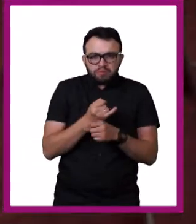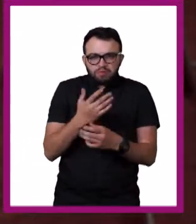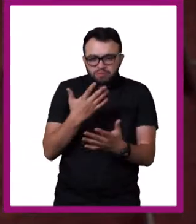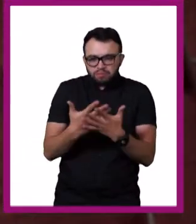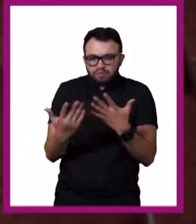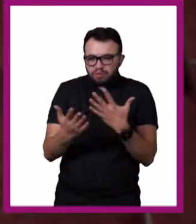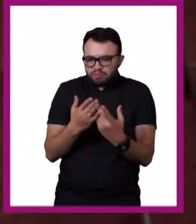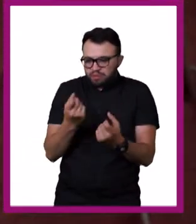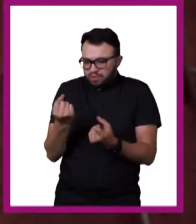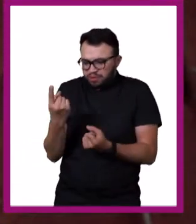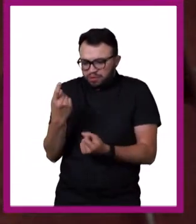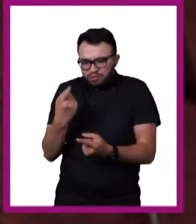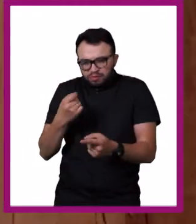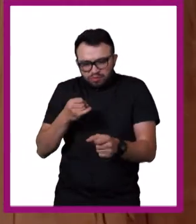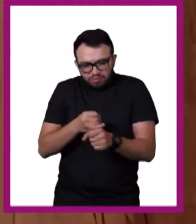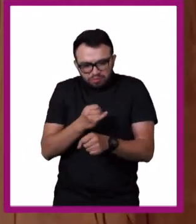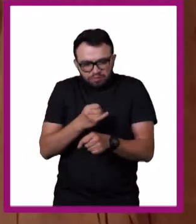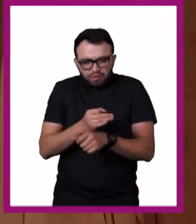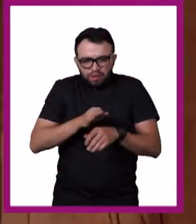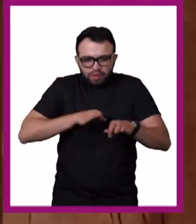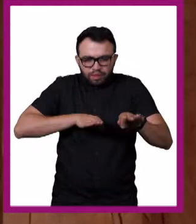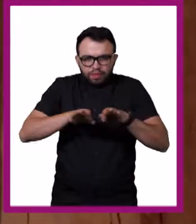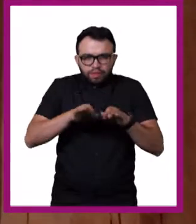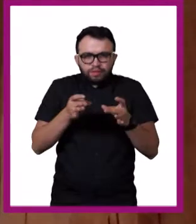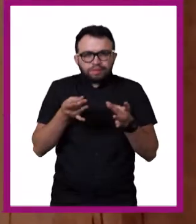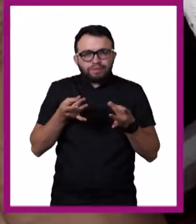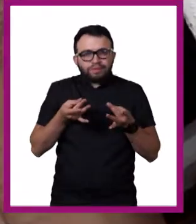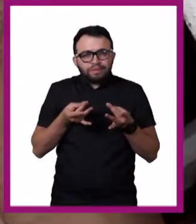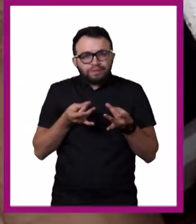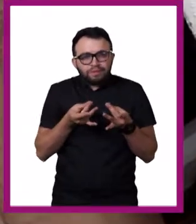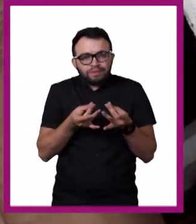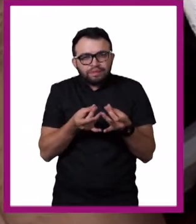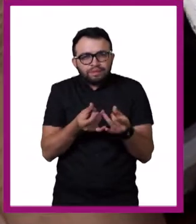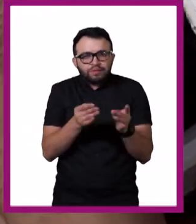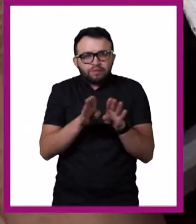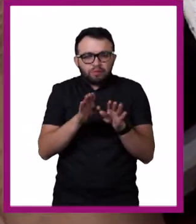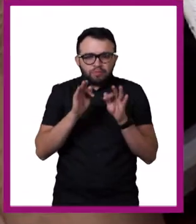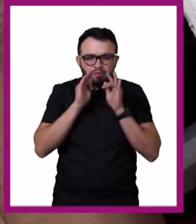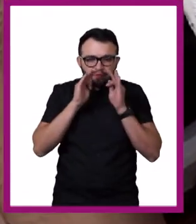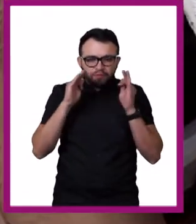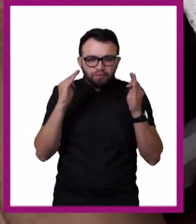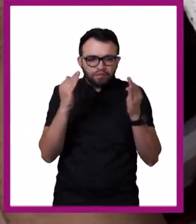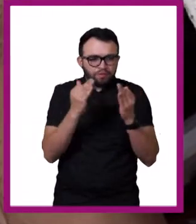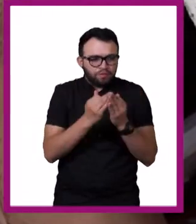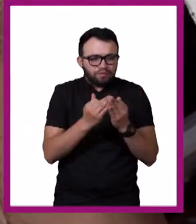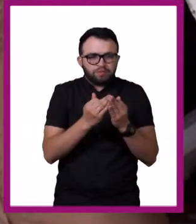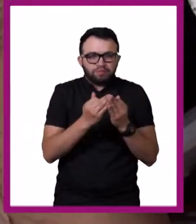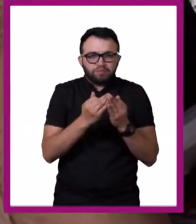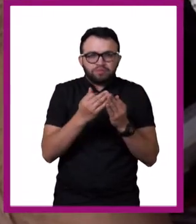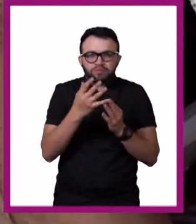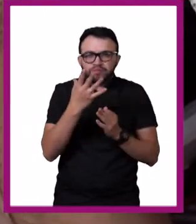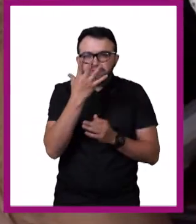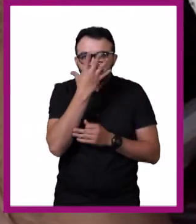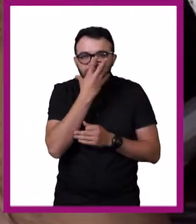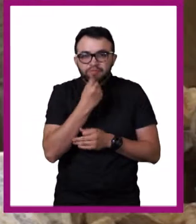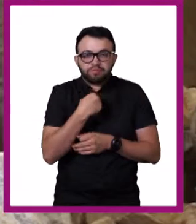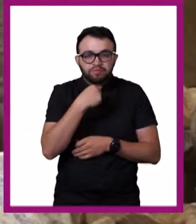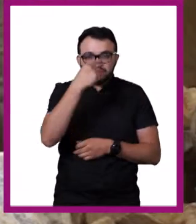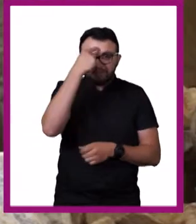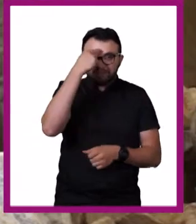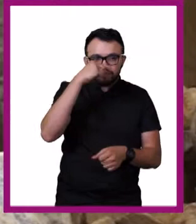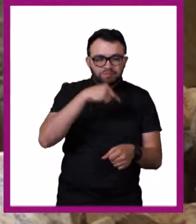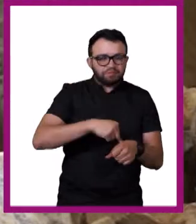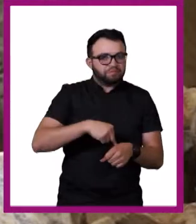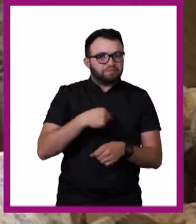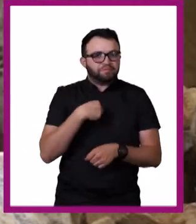darle forma, trabajar tan fina, tan refinadamente la madera, que no podía creerlo. Tenía